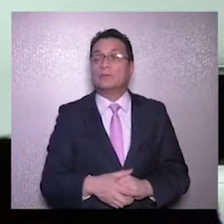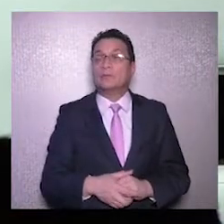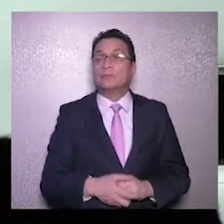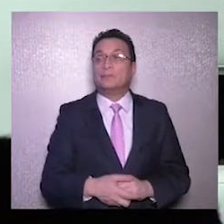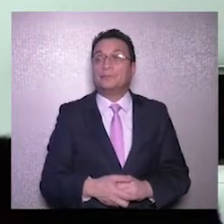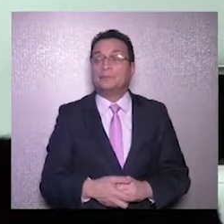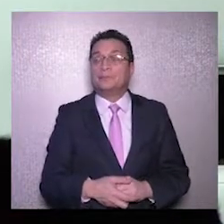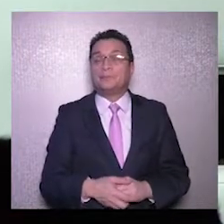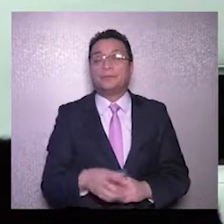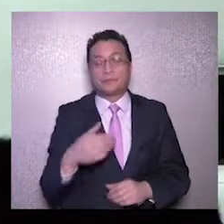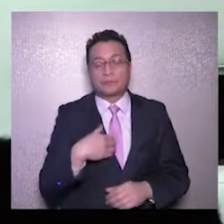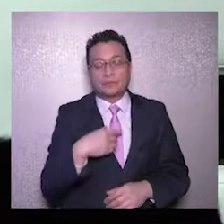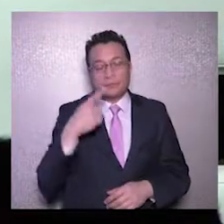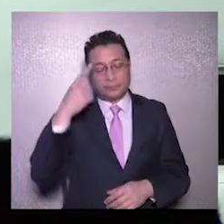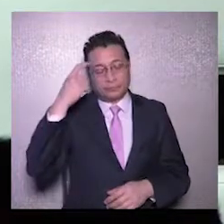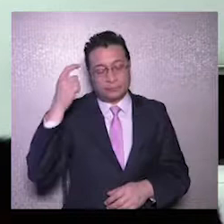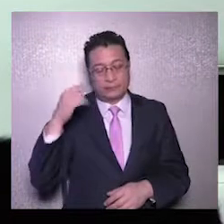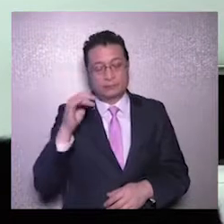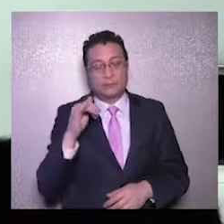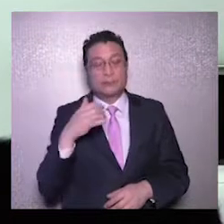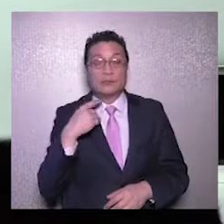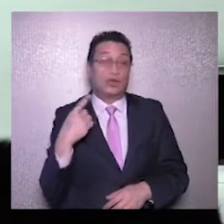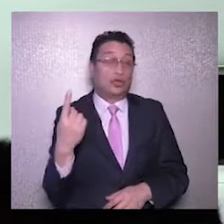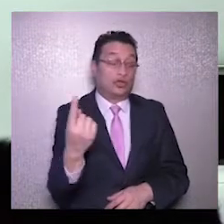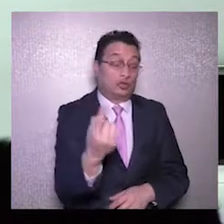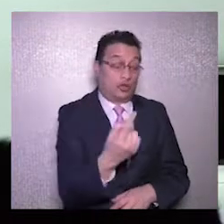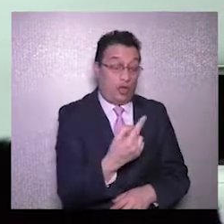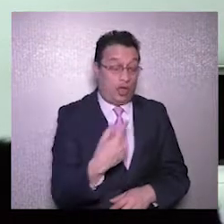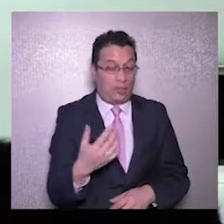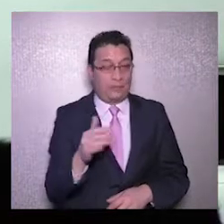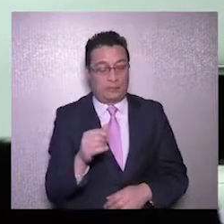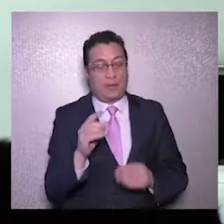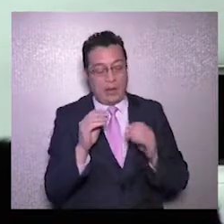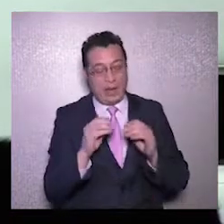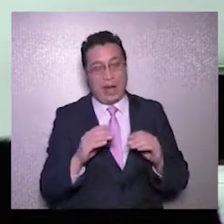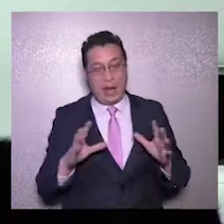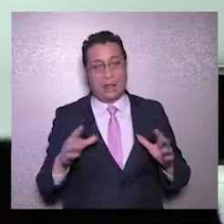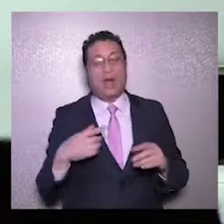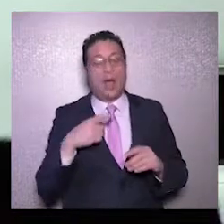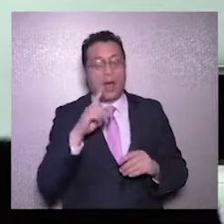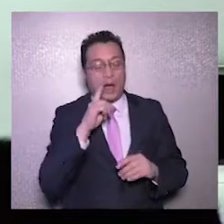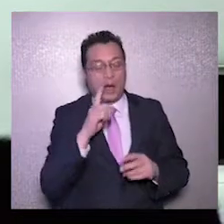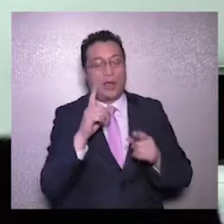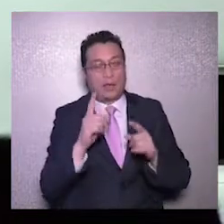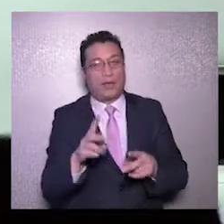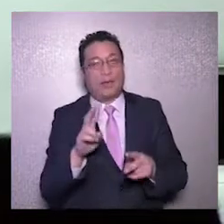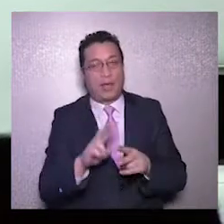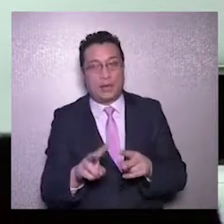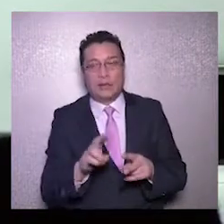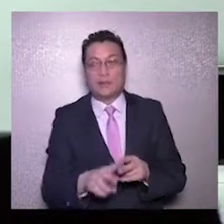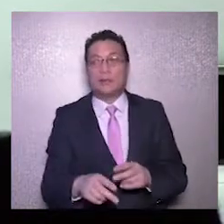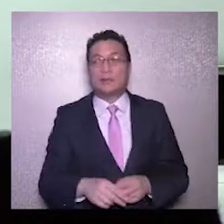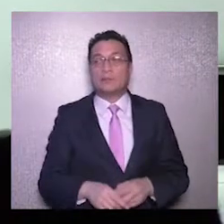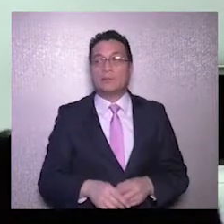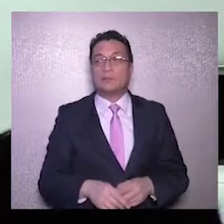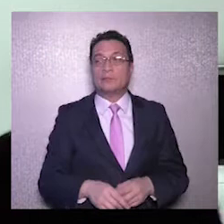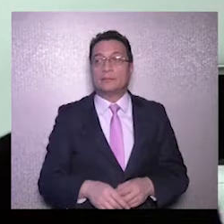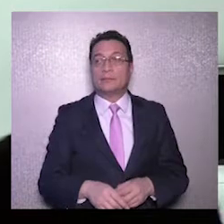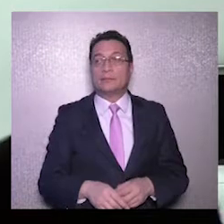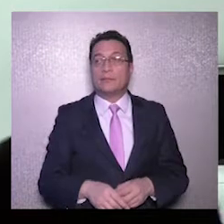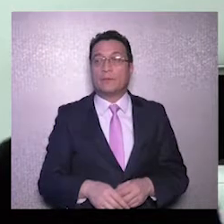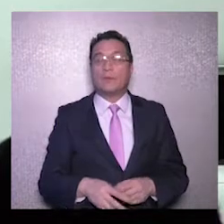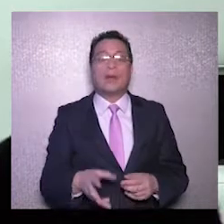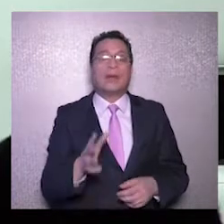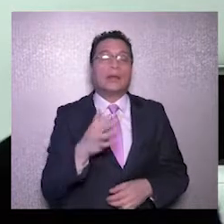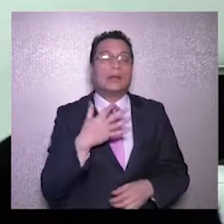Yo creo que, y todos los que están acá, tienen claro de que algo hay con salud. Porque,